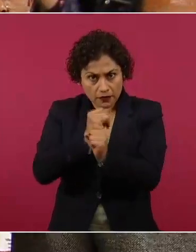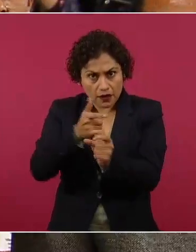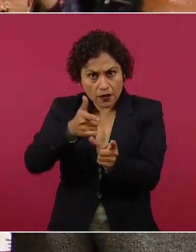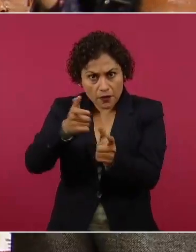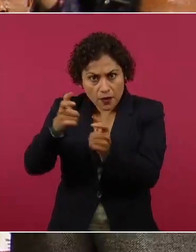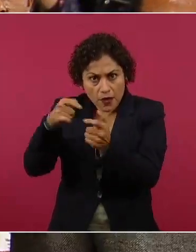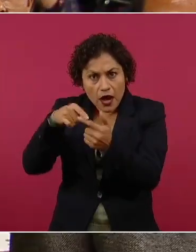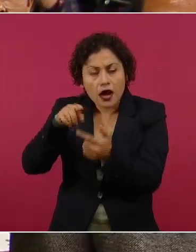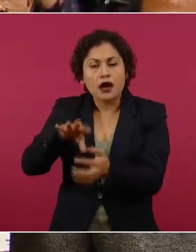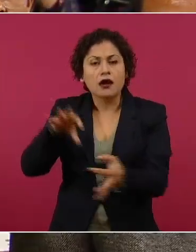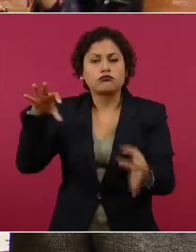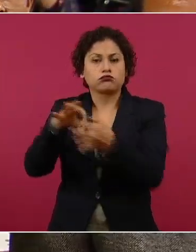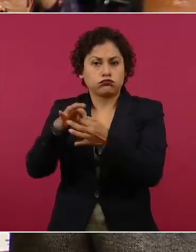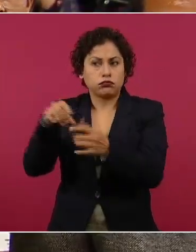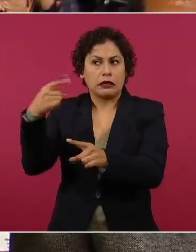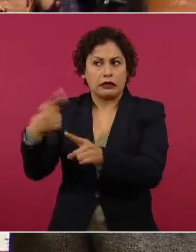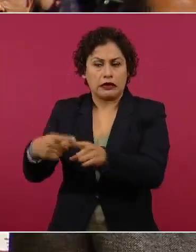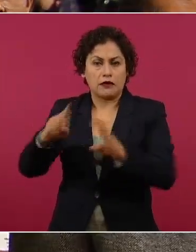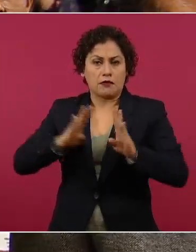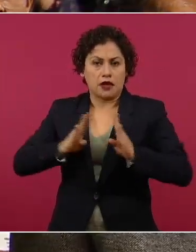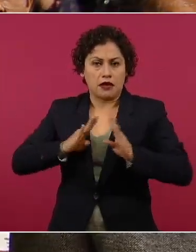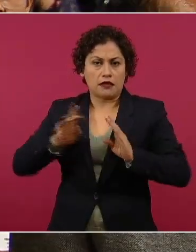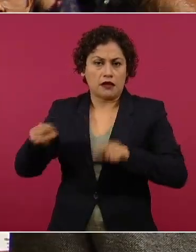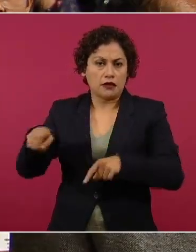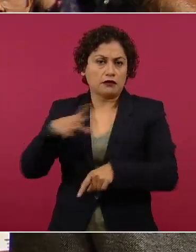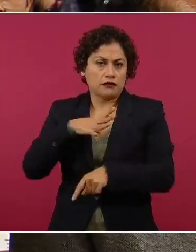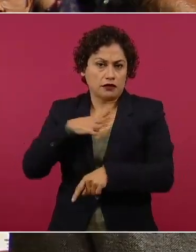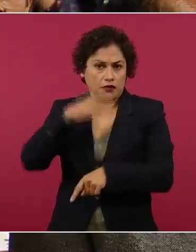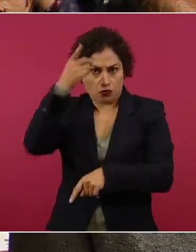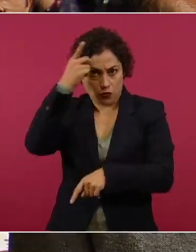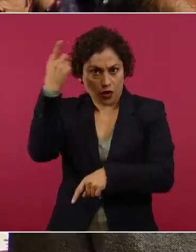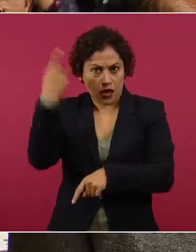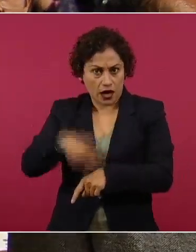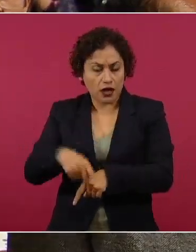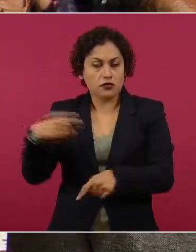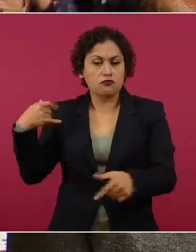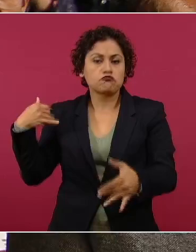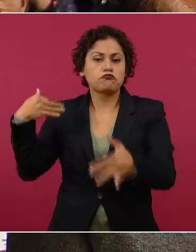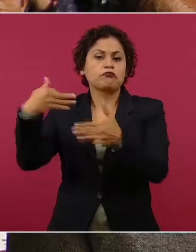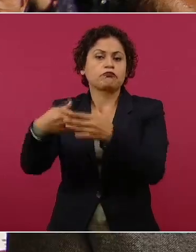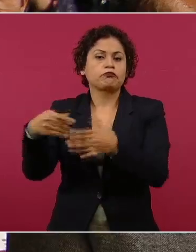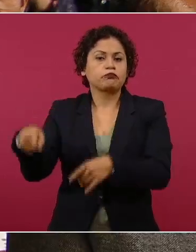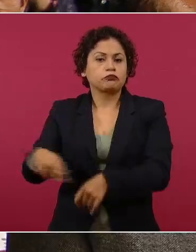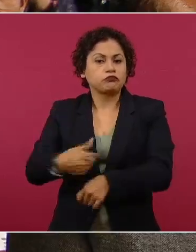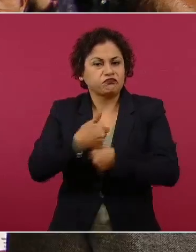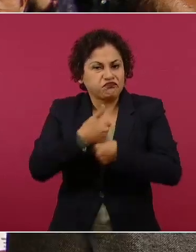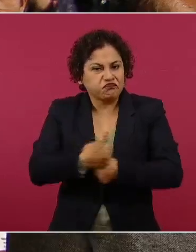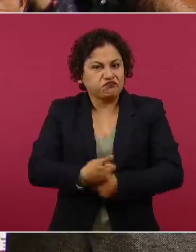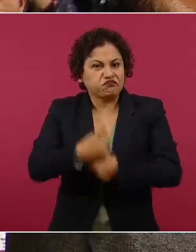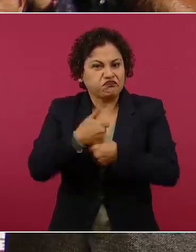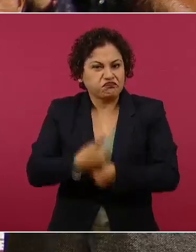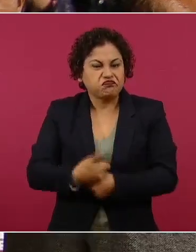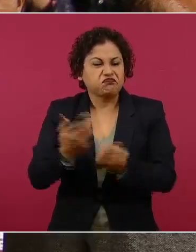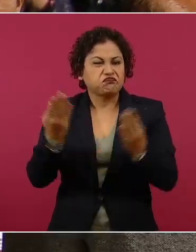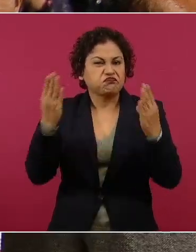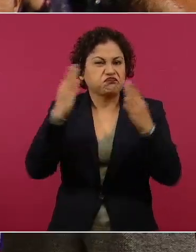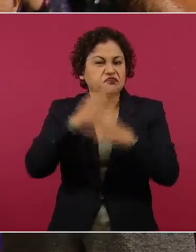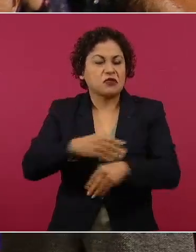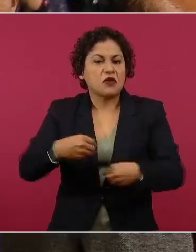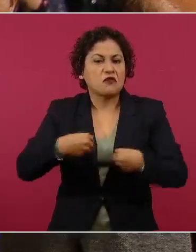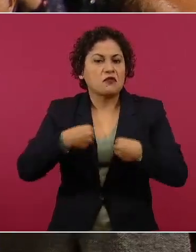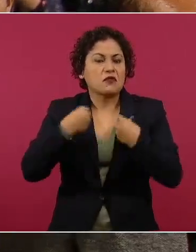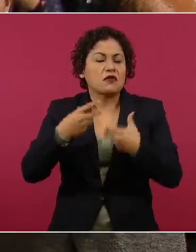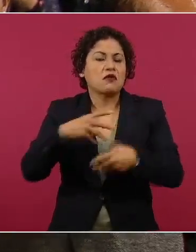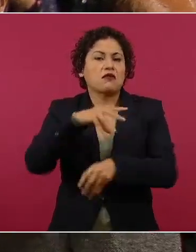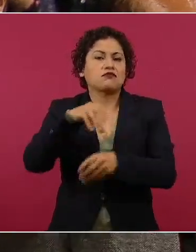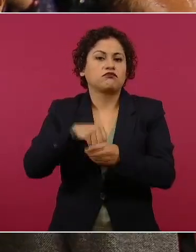arma y el efectivo militar al que estaba asignada. Desde entonces, la tristeza, impotencia y dolor han cubierto sus vidas. Ellos perdieron a su hijo,